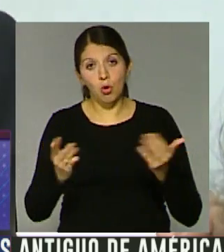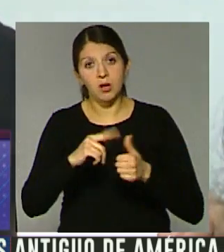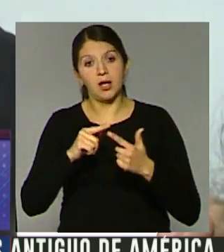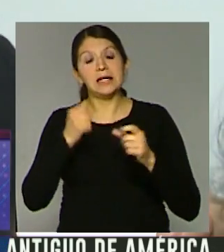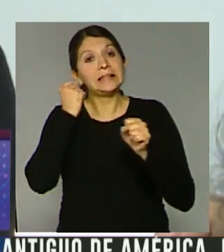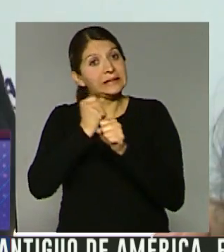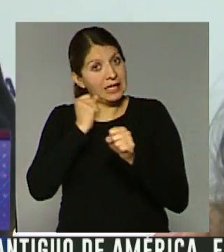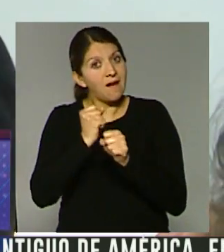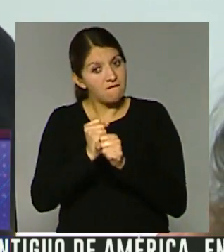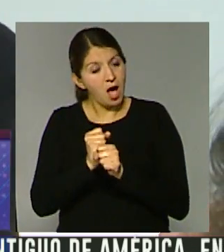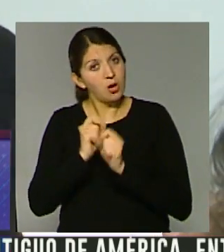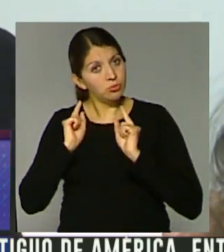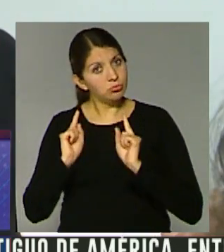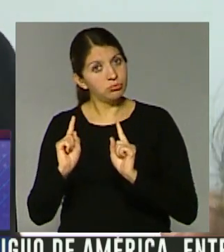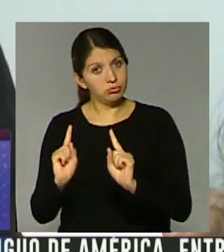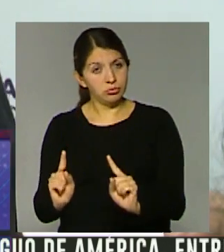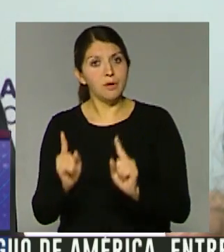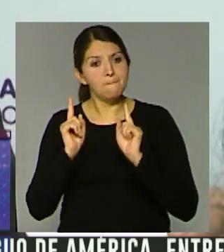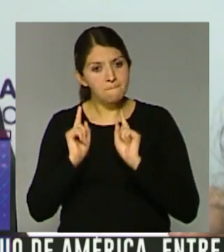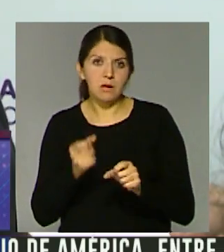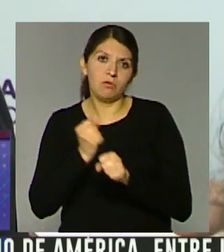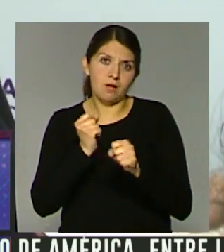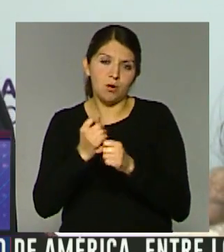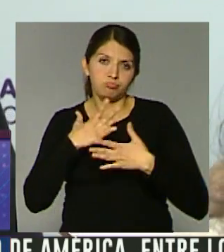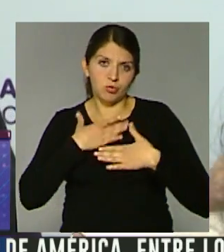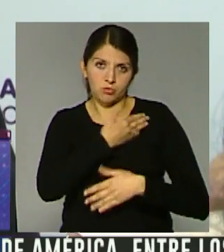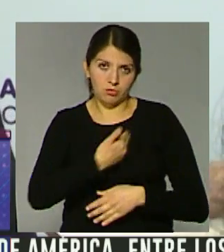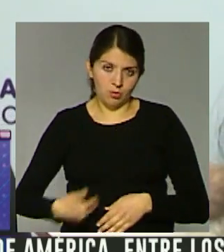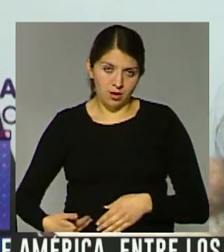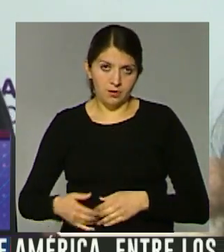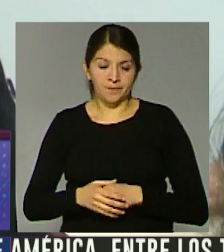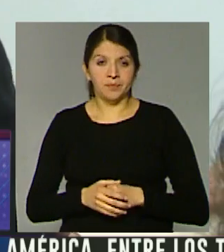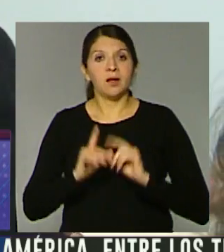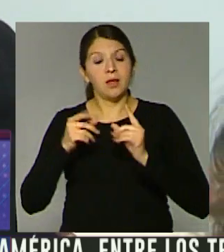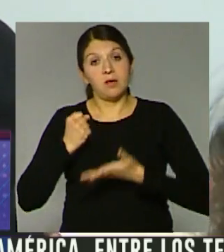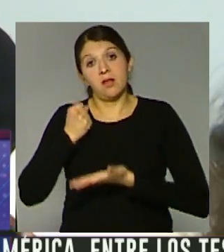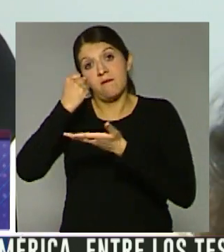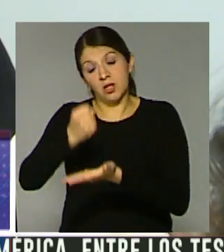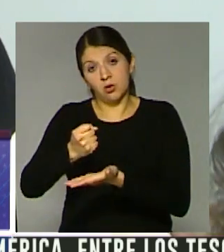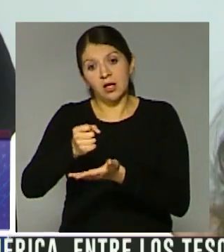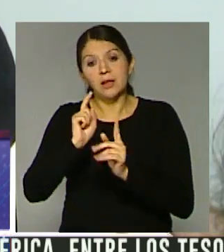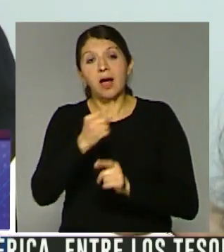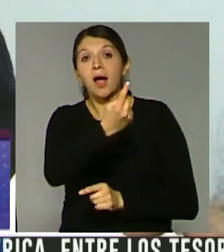empleo, haciendo lo que tiene que hacer el Estado, que es aportar en la inversión, pagar en términos a sus